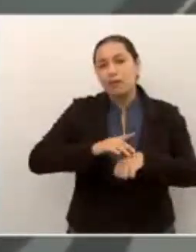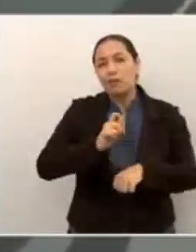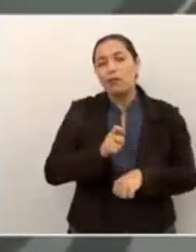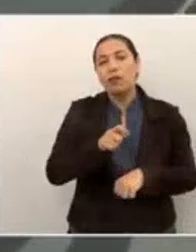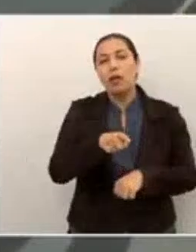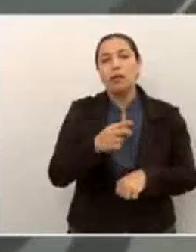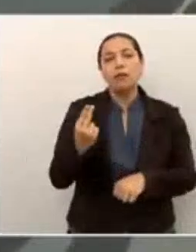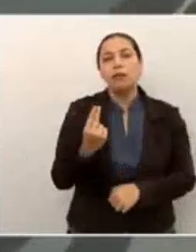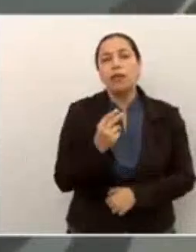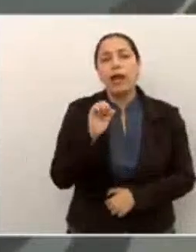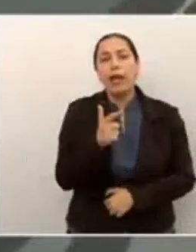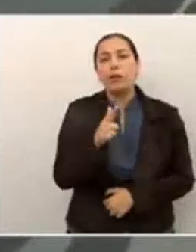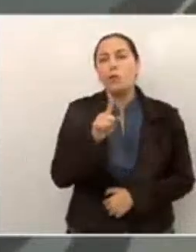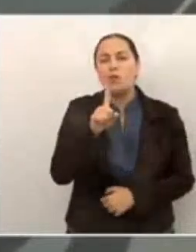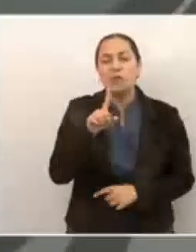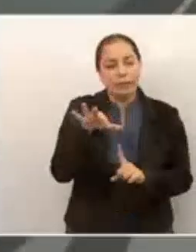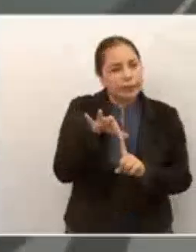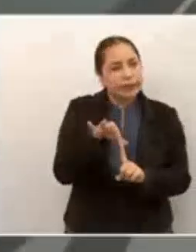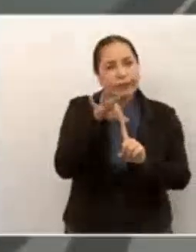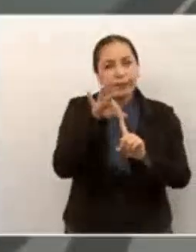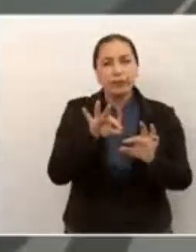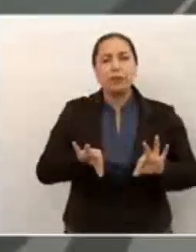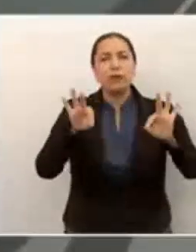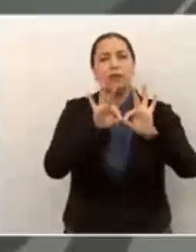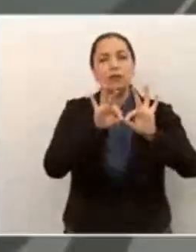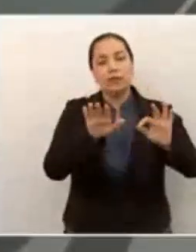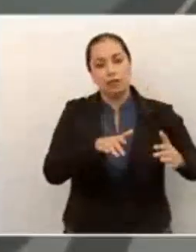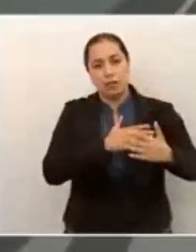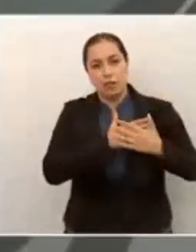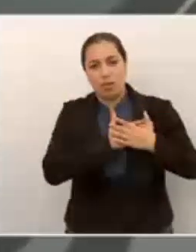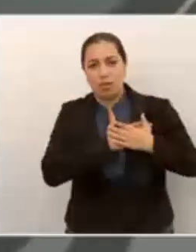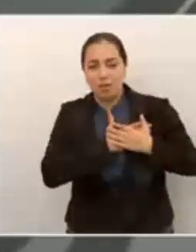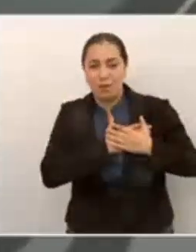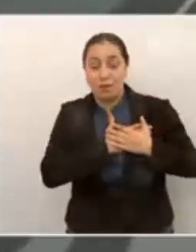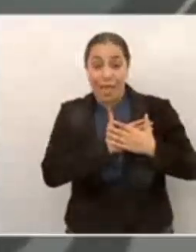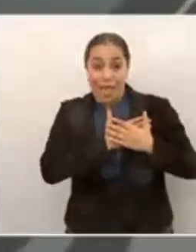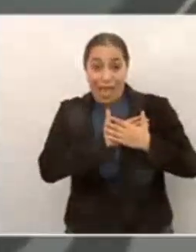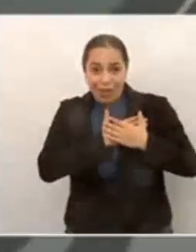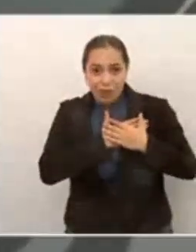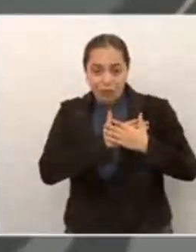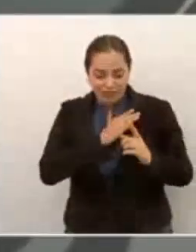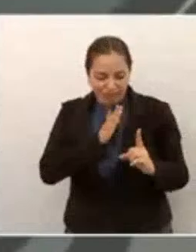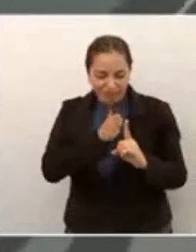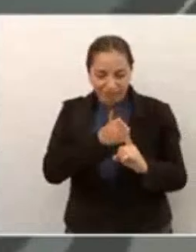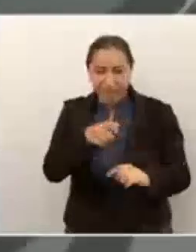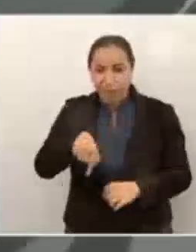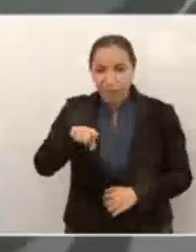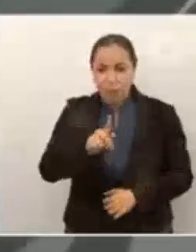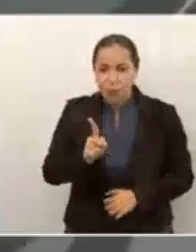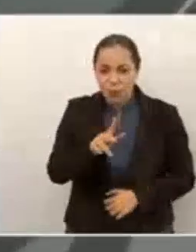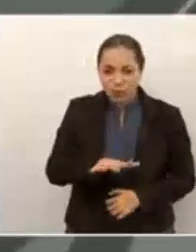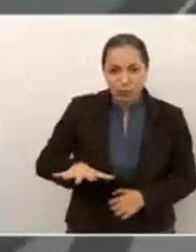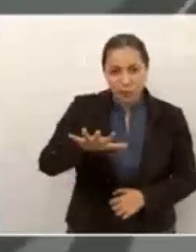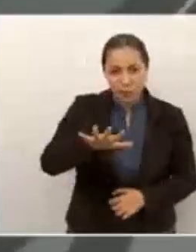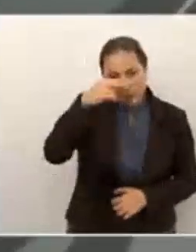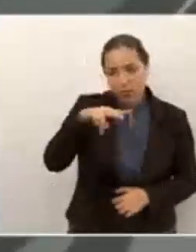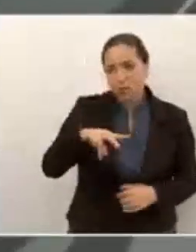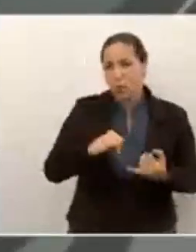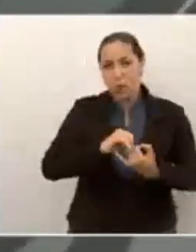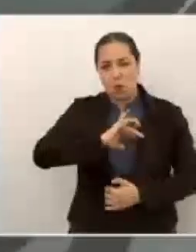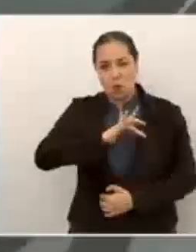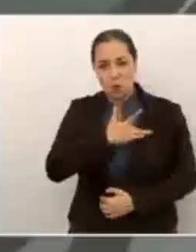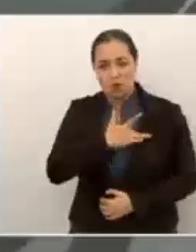único, importante, amor, amor al pueblo de México y amor a la patria. Y eso es lo